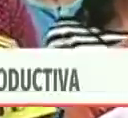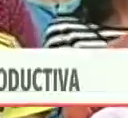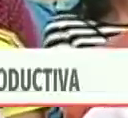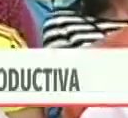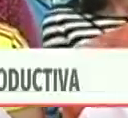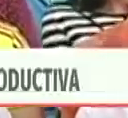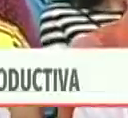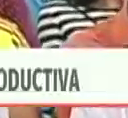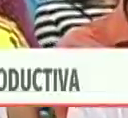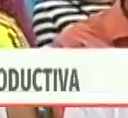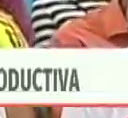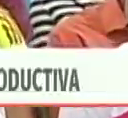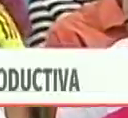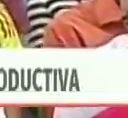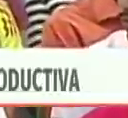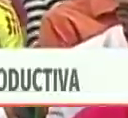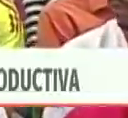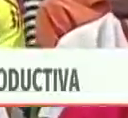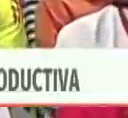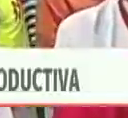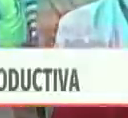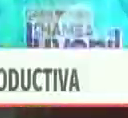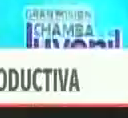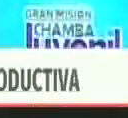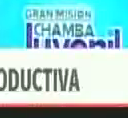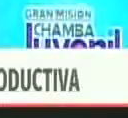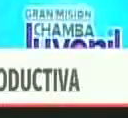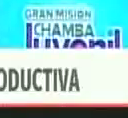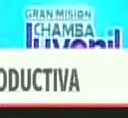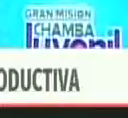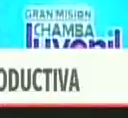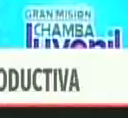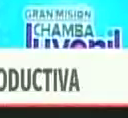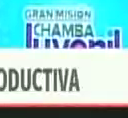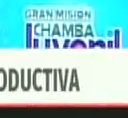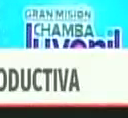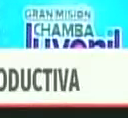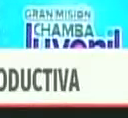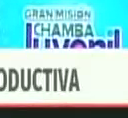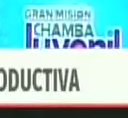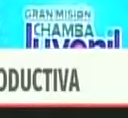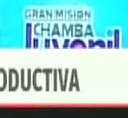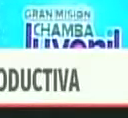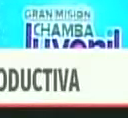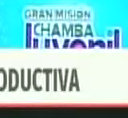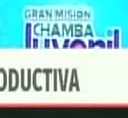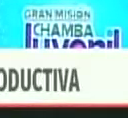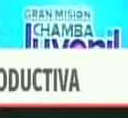reunido. Mi saludo a toda la juventud del país.